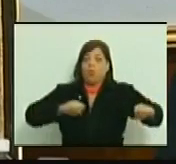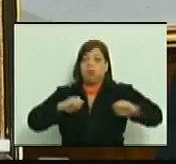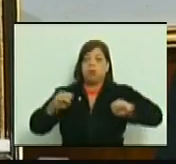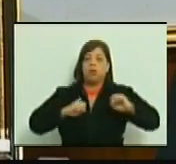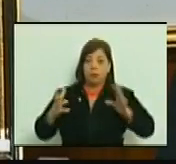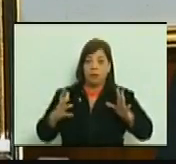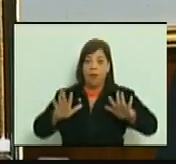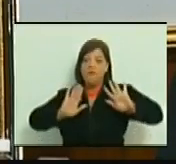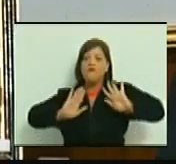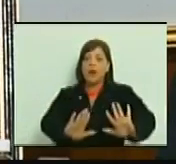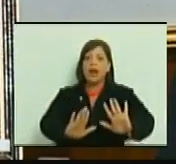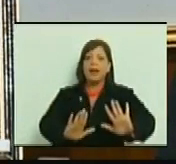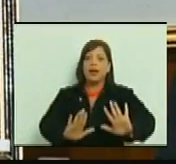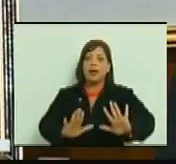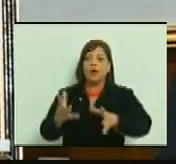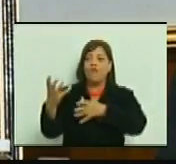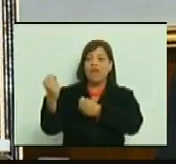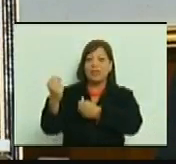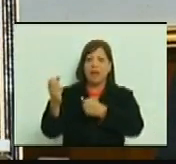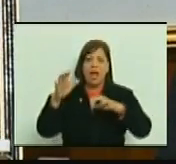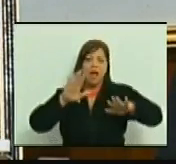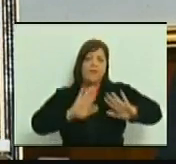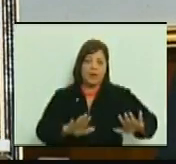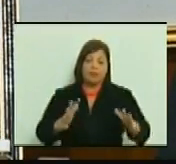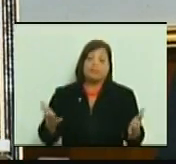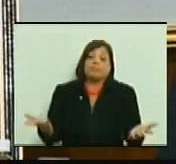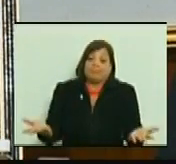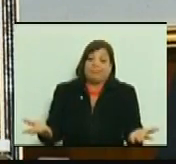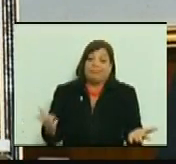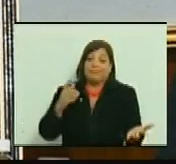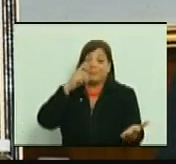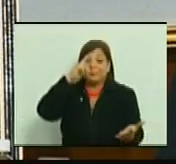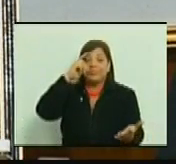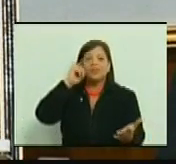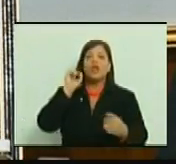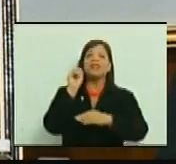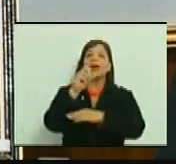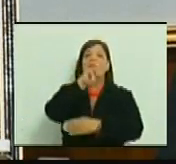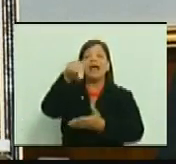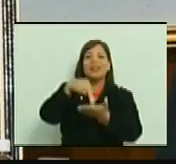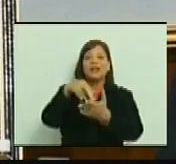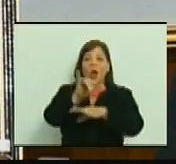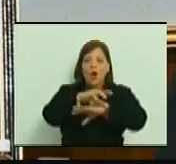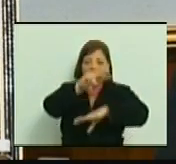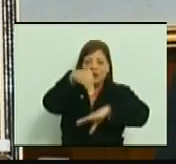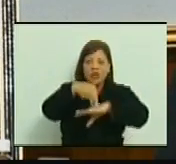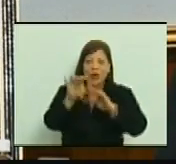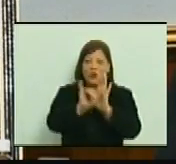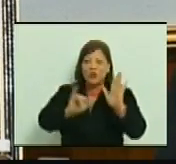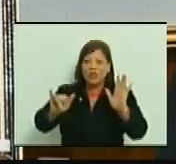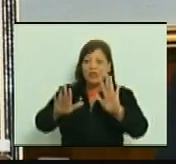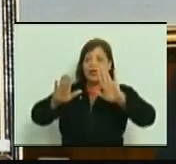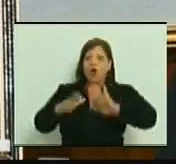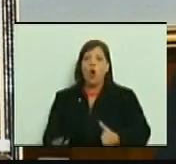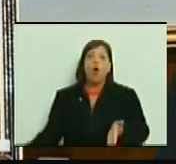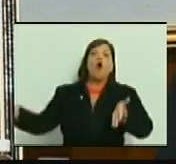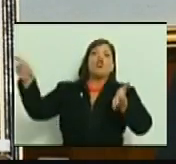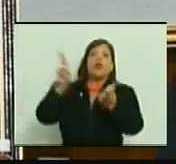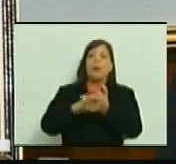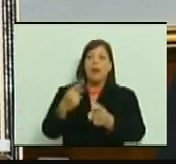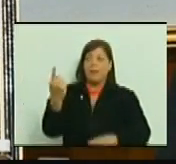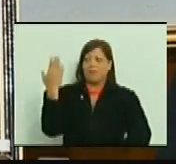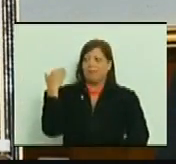Lo que frena esa situación es precisamente la Asamblea Nacional Constituyente, que le devolvió a partir del